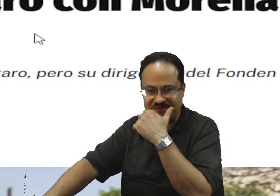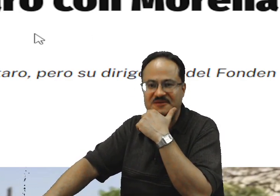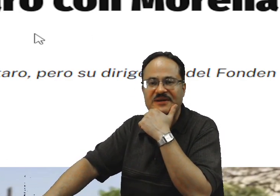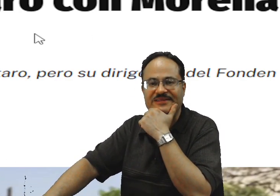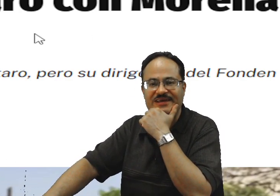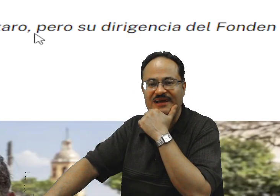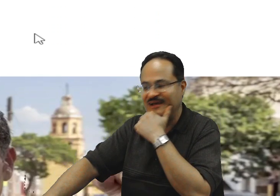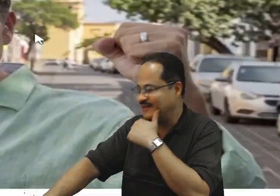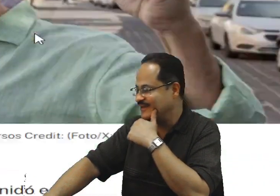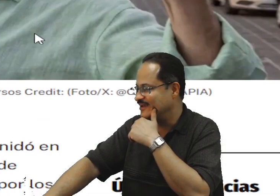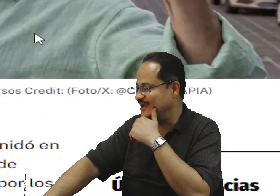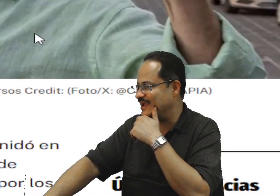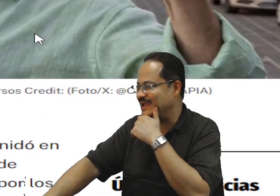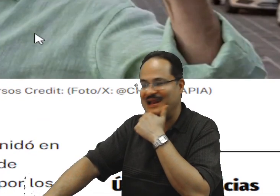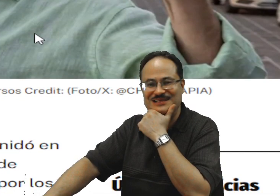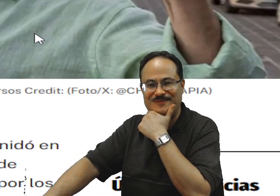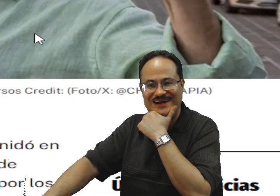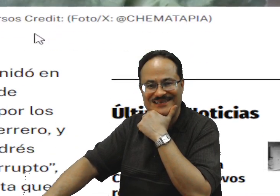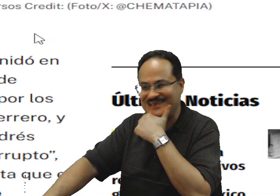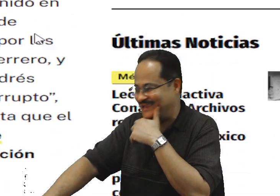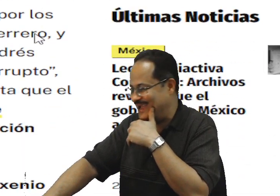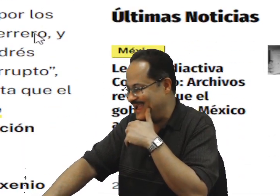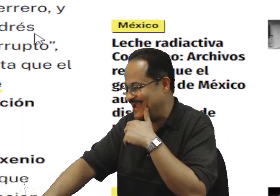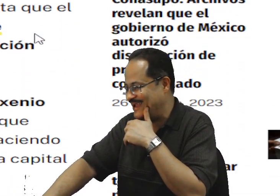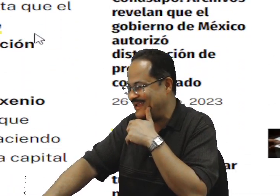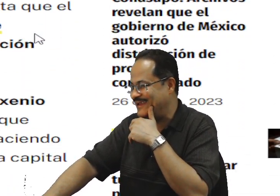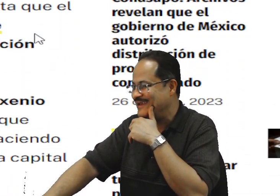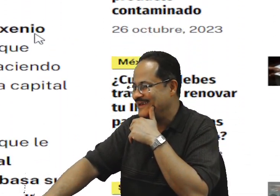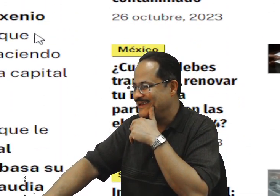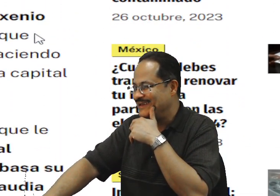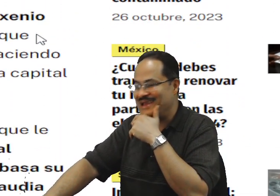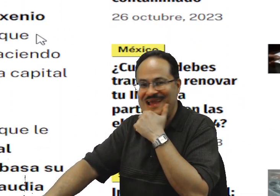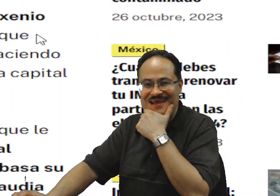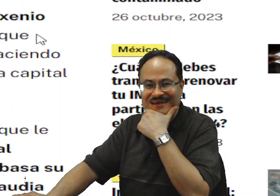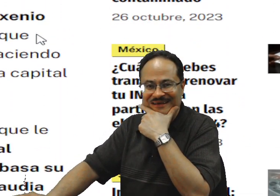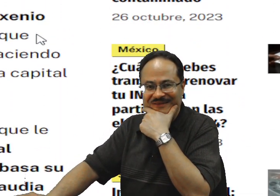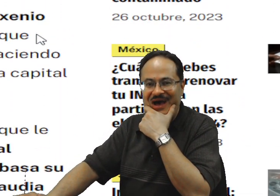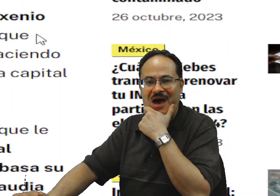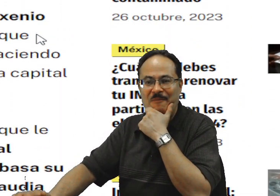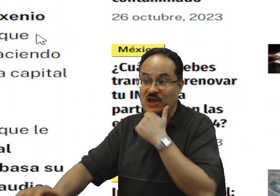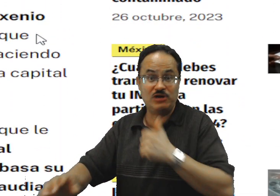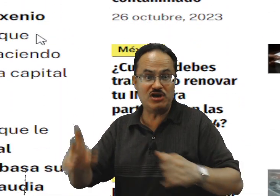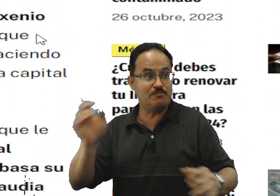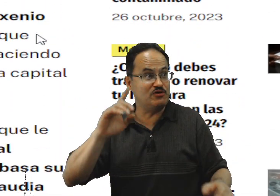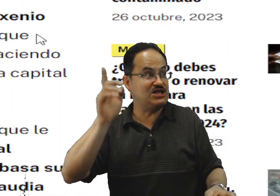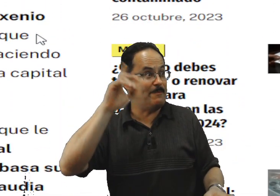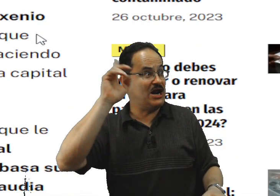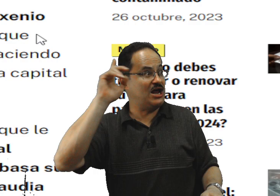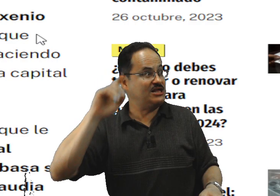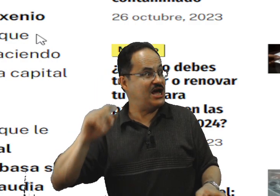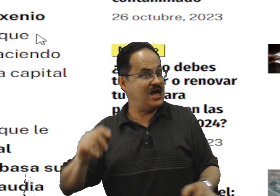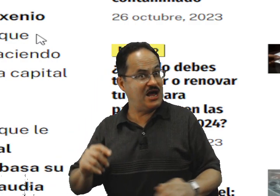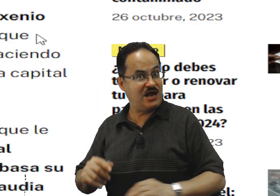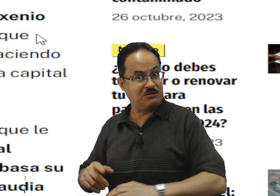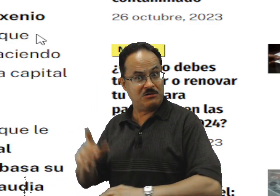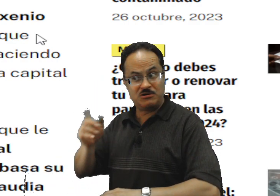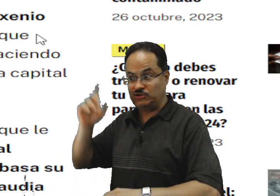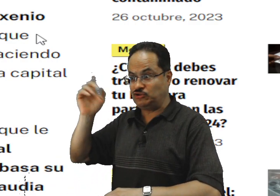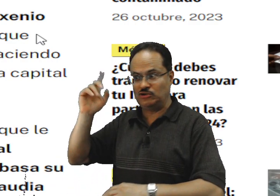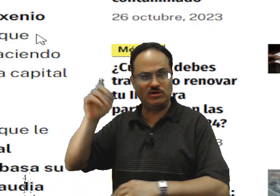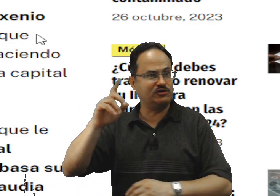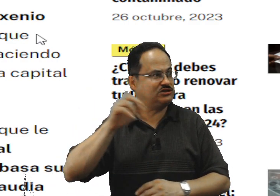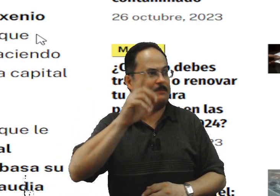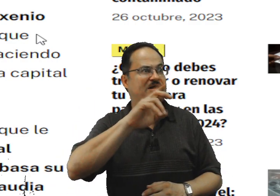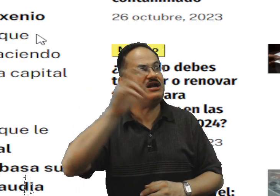el partido parece eh No pero aquí no hay impunidad para nadie no